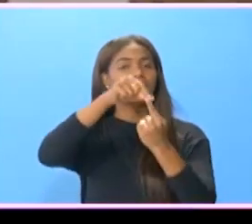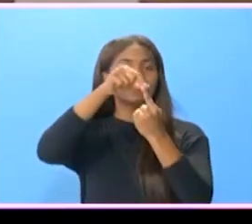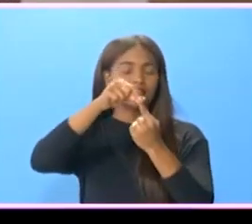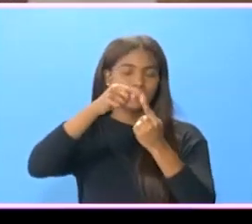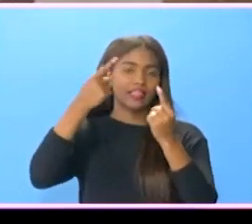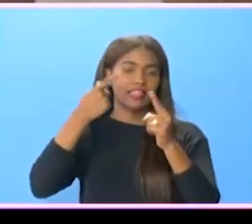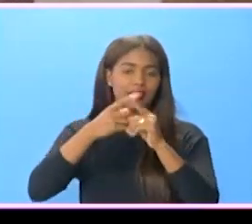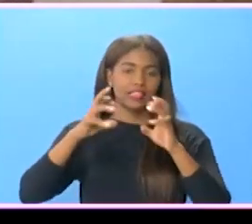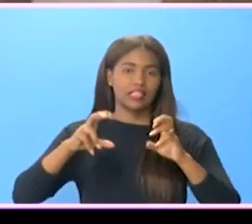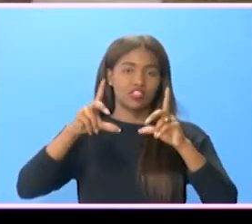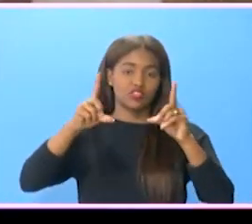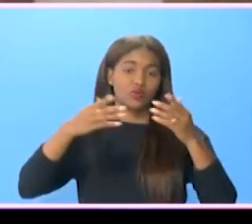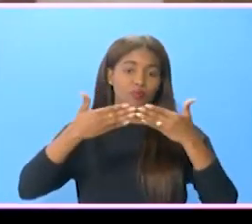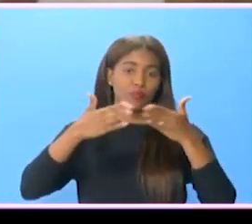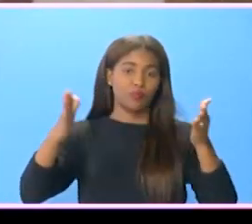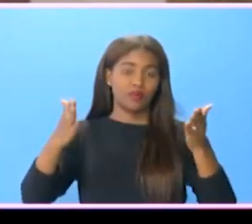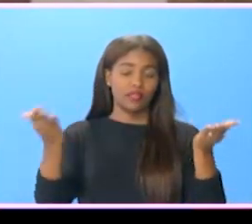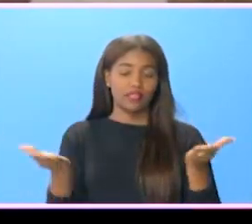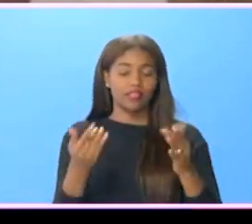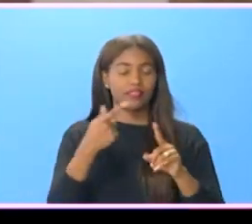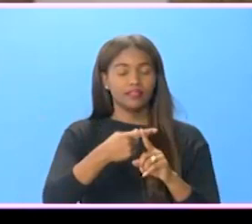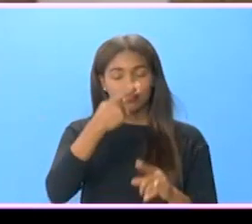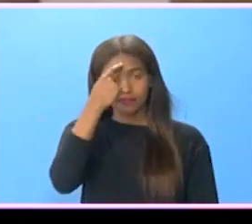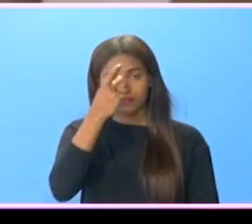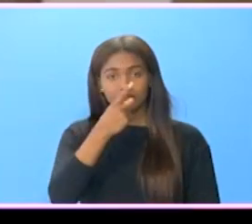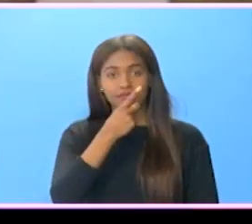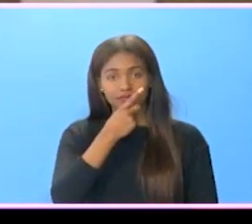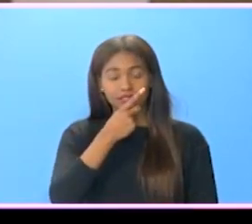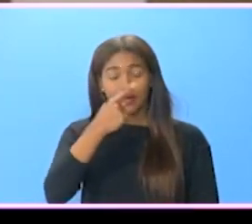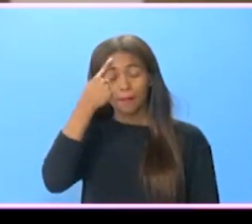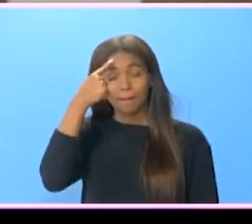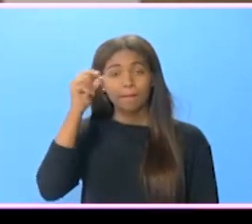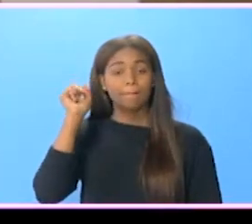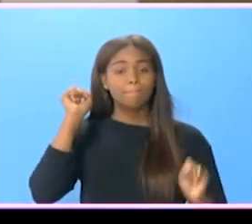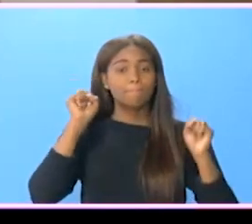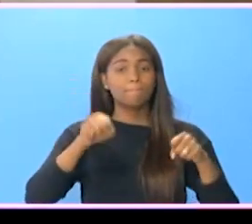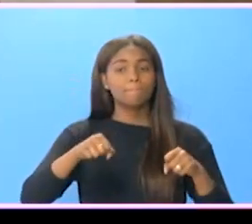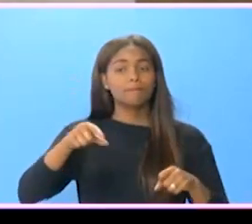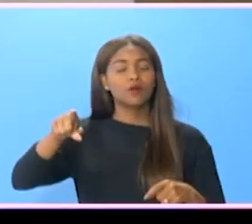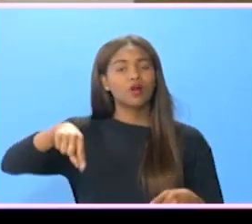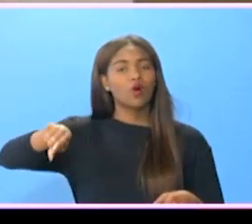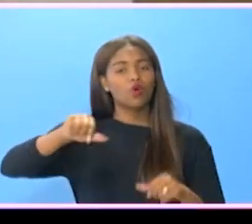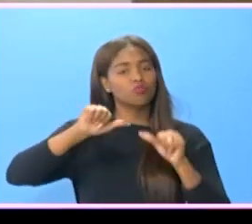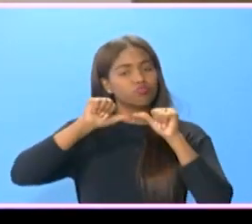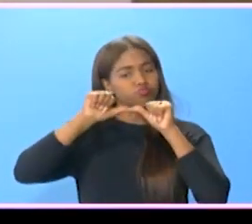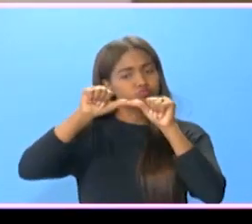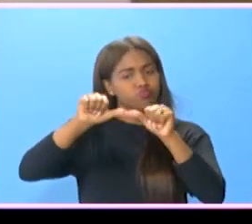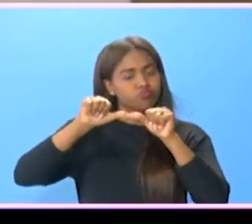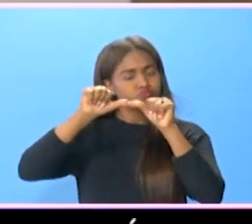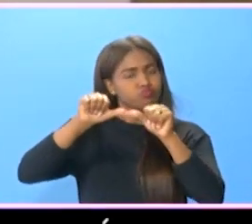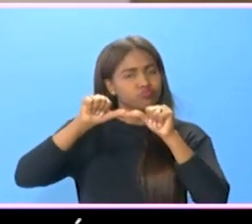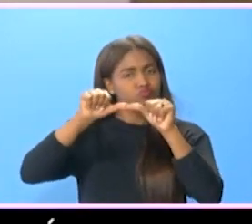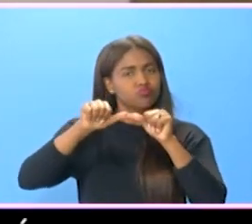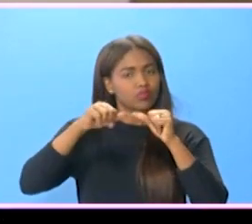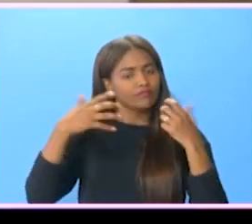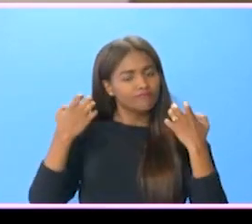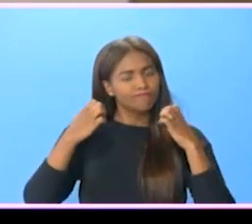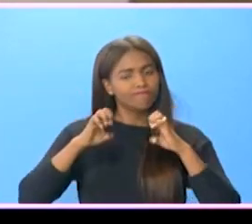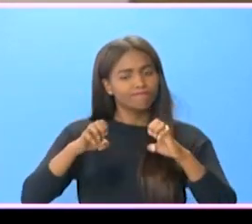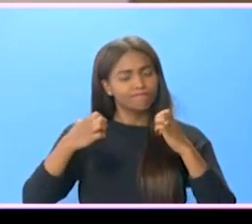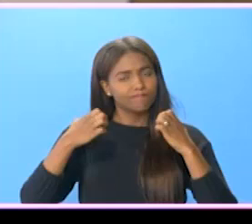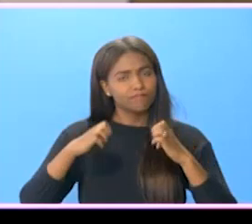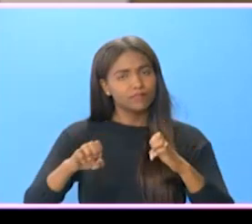de la educación pública de la República Dominicana, para que ellos continúen esforzándose